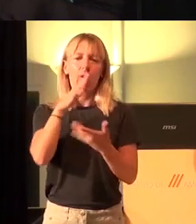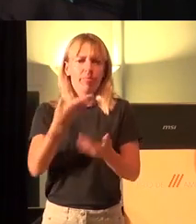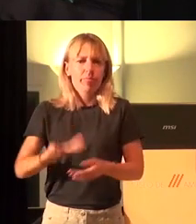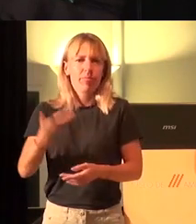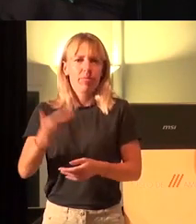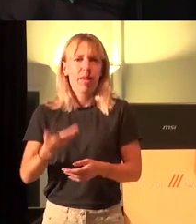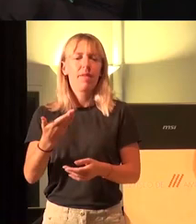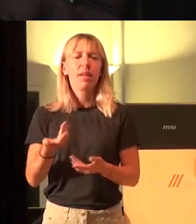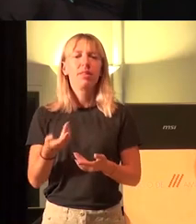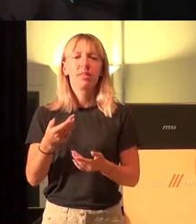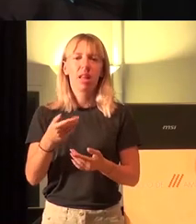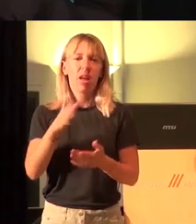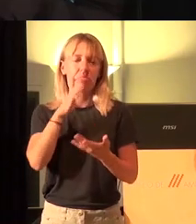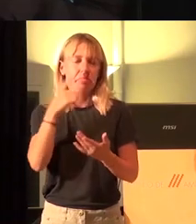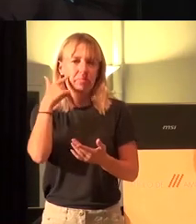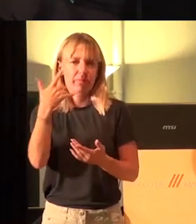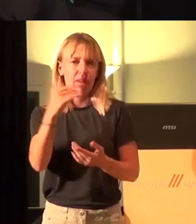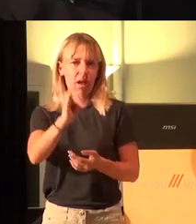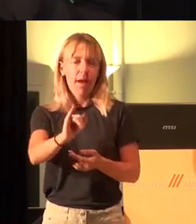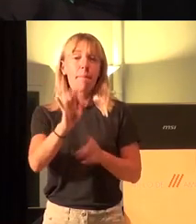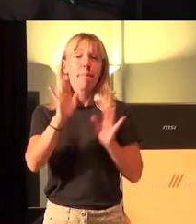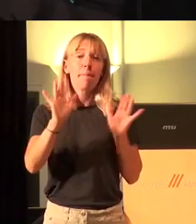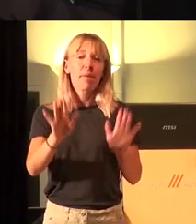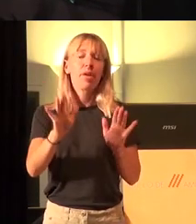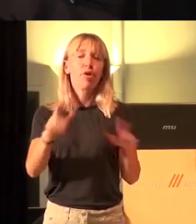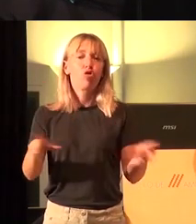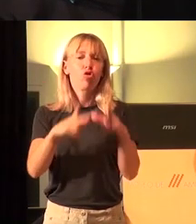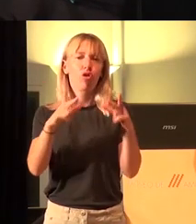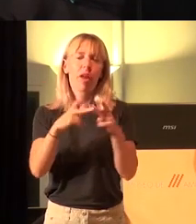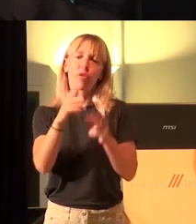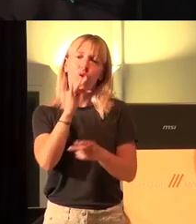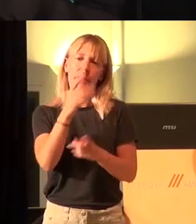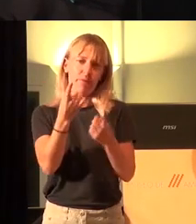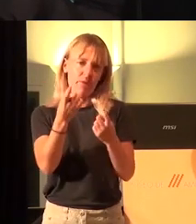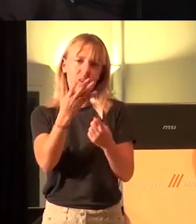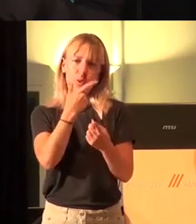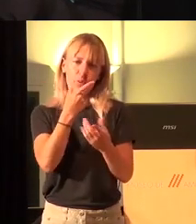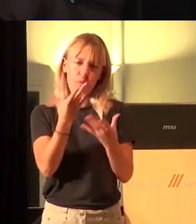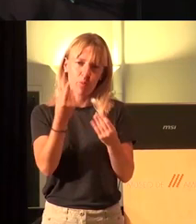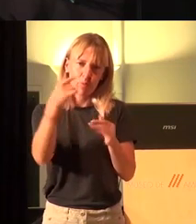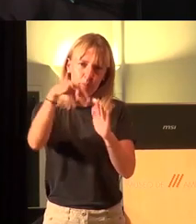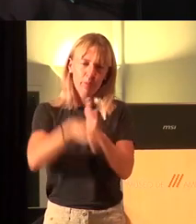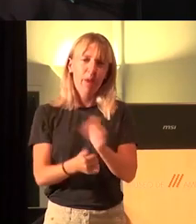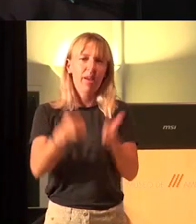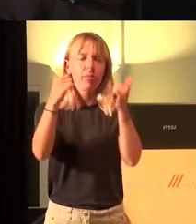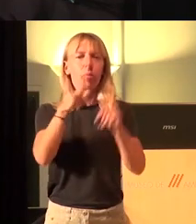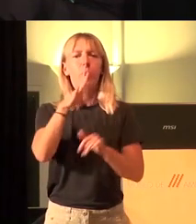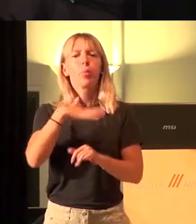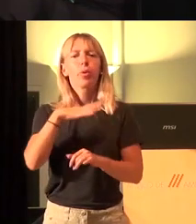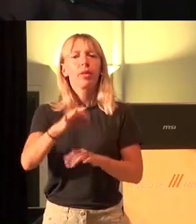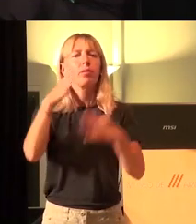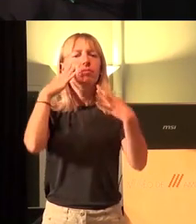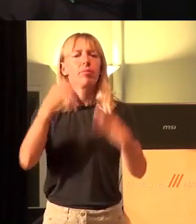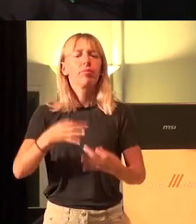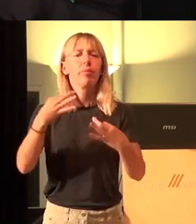relevante, ¿no? Y está a la orden del día. Pero, sin embargo, como sociedad aún nos falta mucho conocimiento, ¿no?, para poder